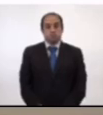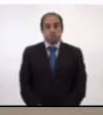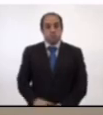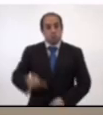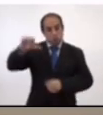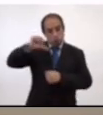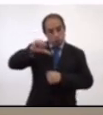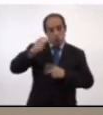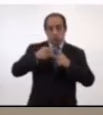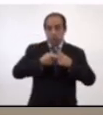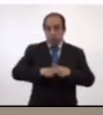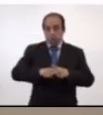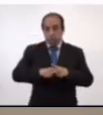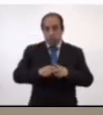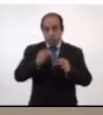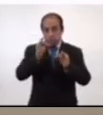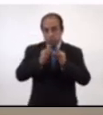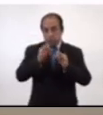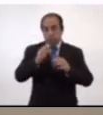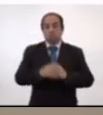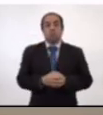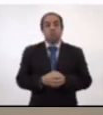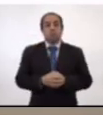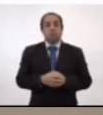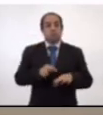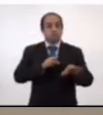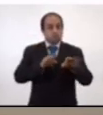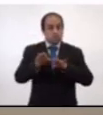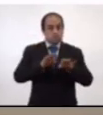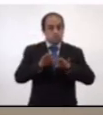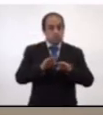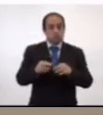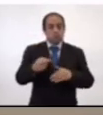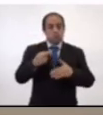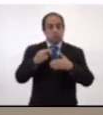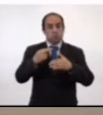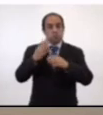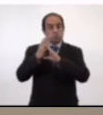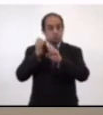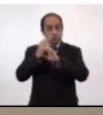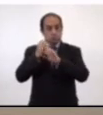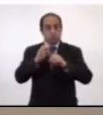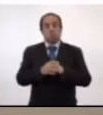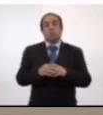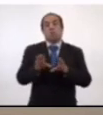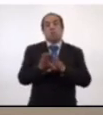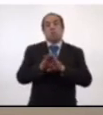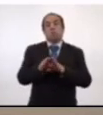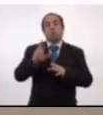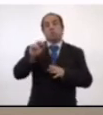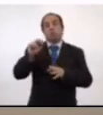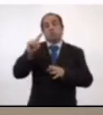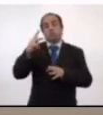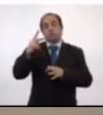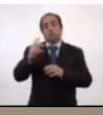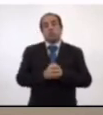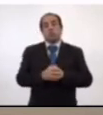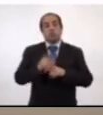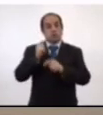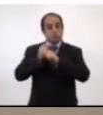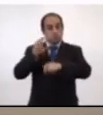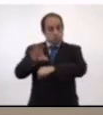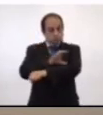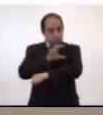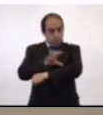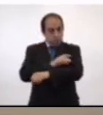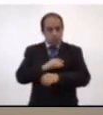El día de hoy inició de forma puntual la operación tanto del Metrobús como de las unidades de RTP y transportes